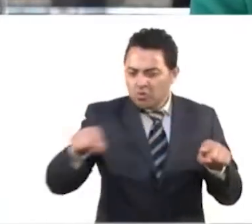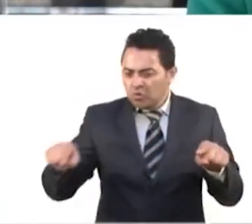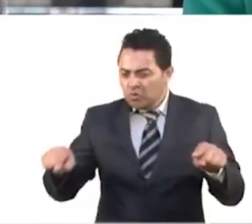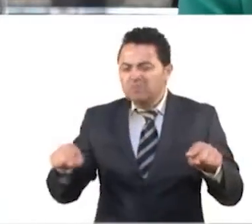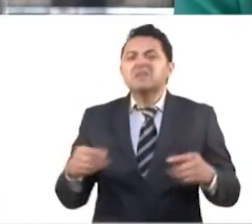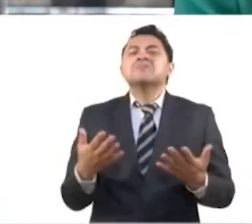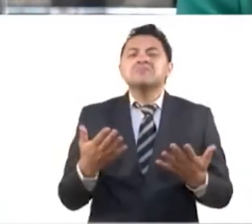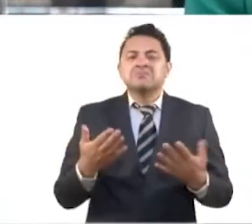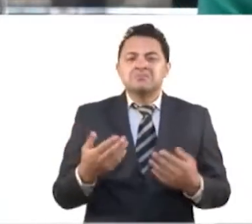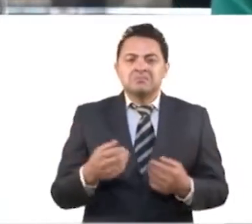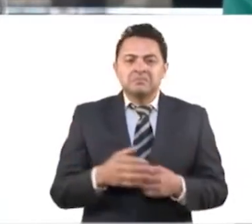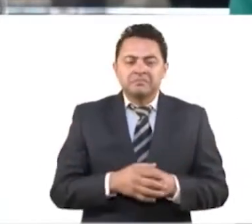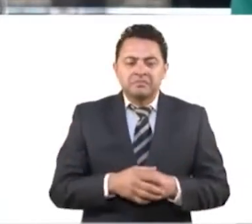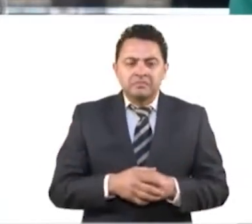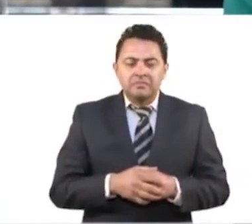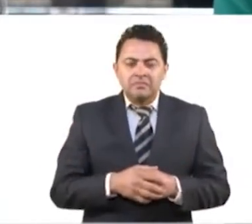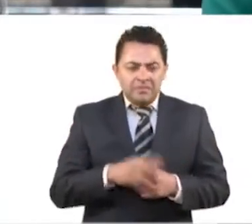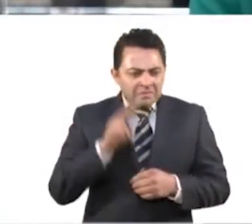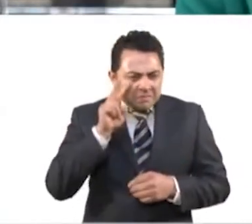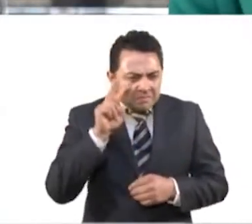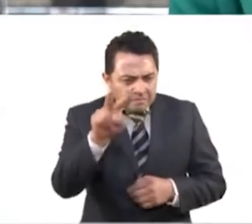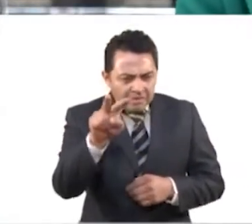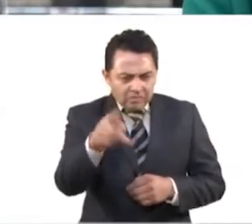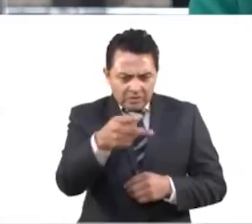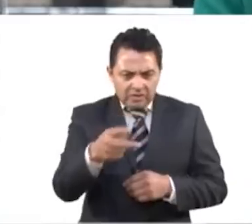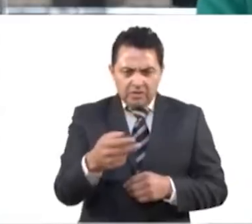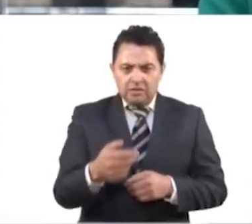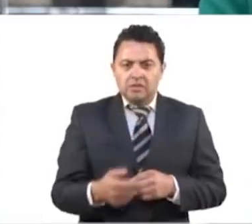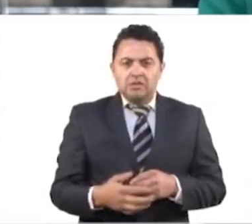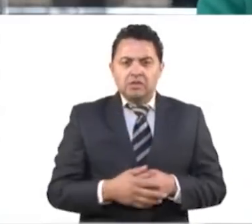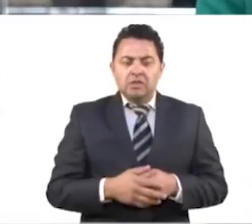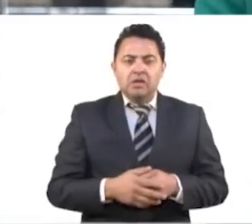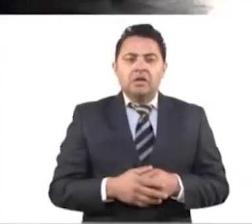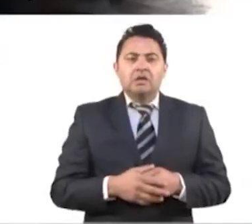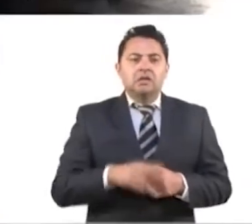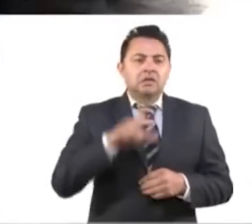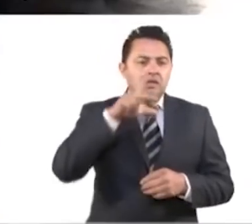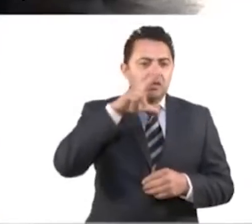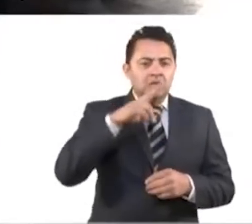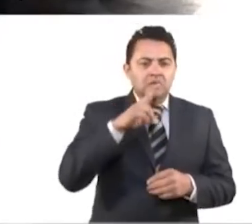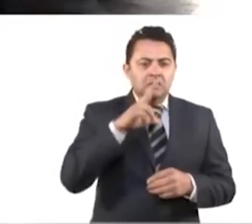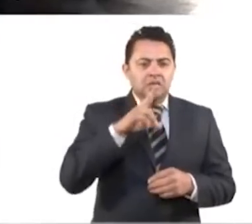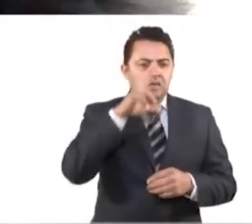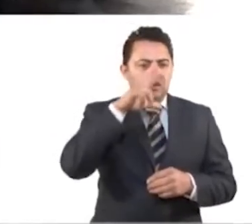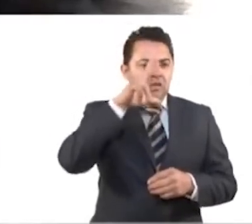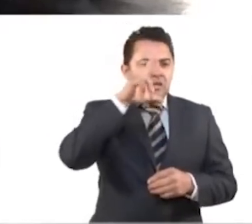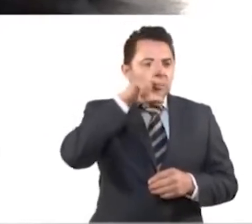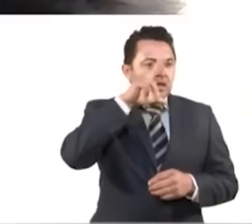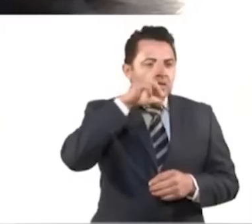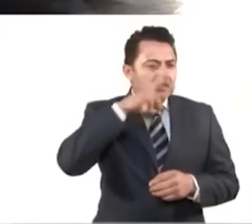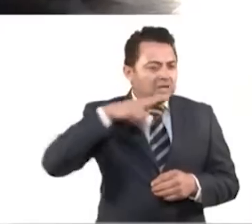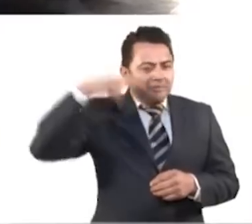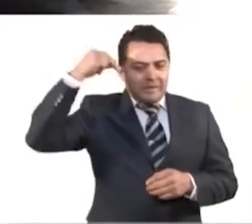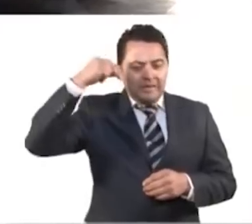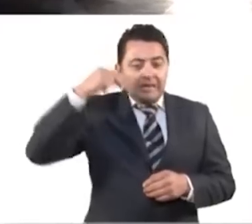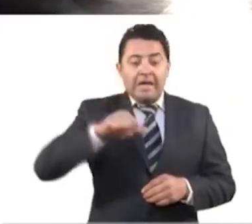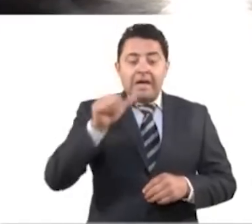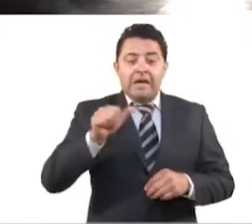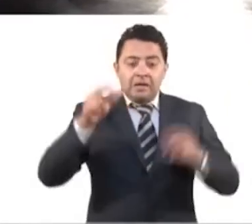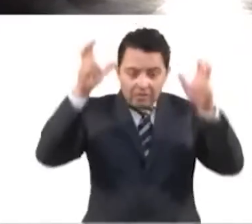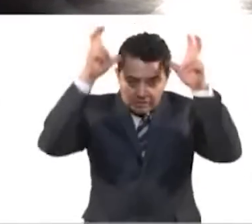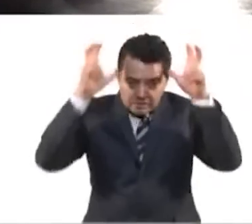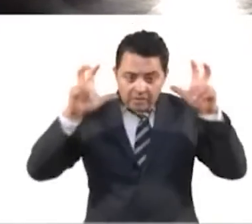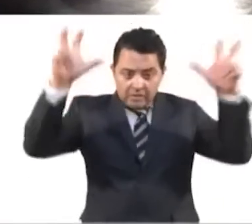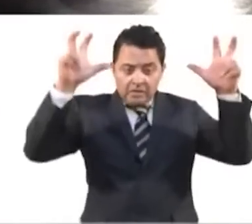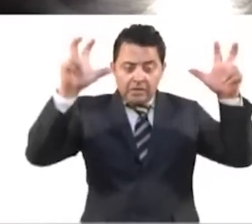Ahí vemos los tramos de intervención de las curvas, son de Zapata a Parque de los Venados, de Parque de los Venados a Eje Central y